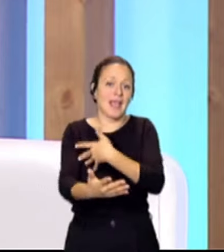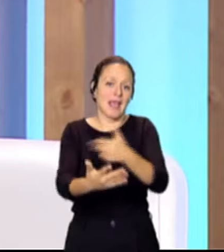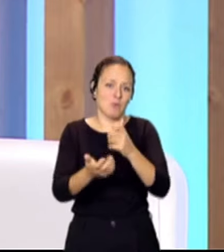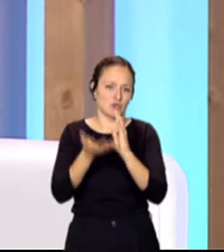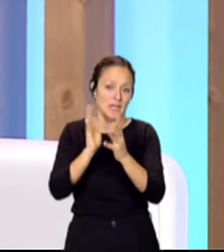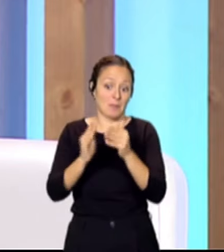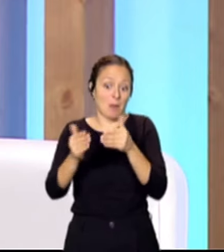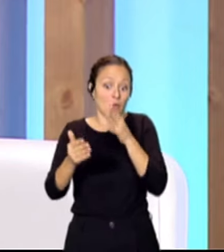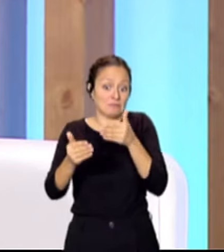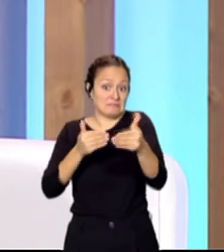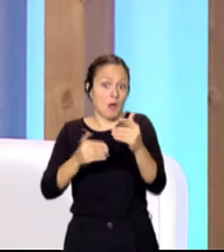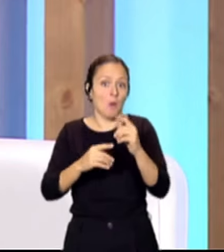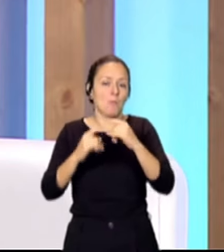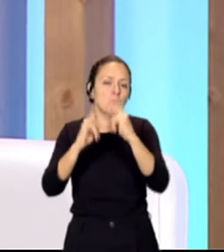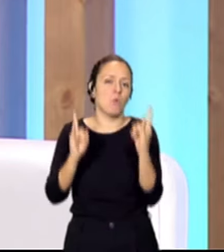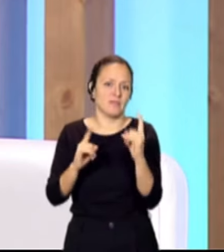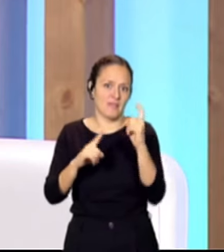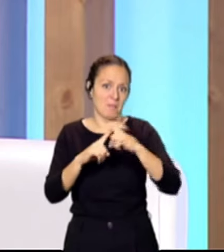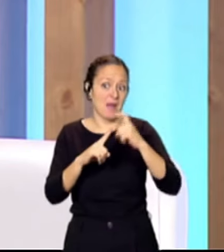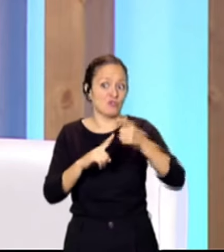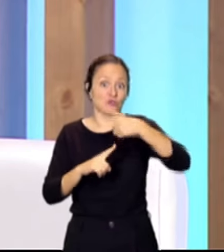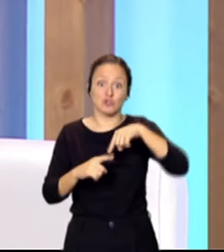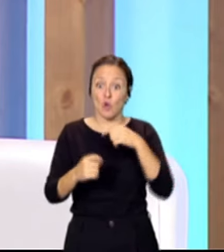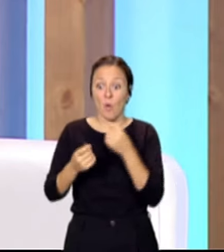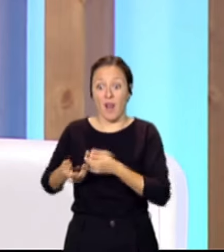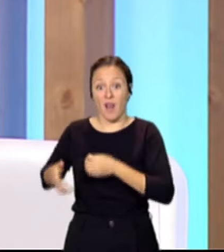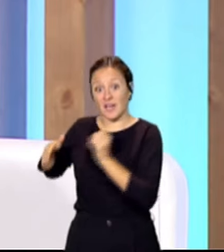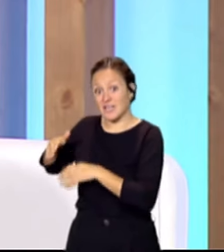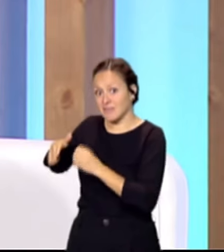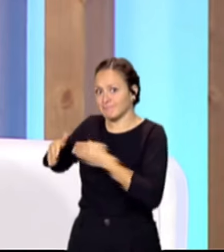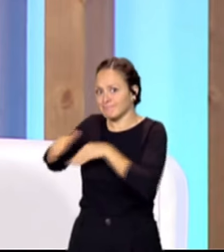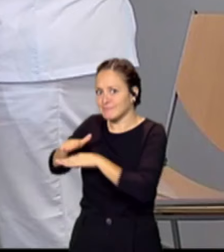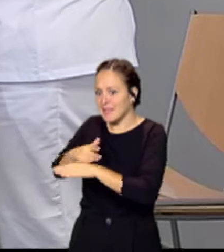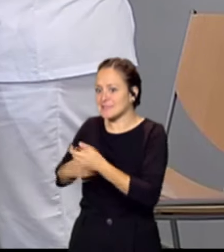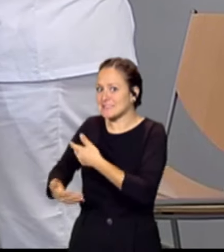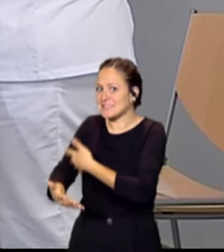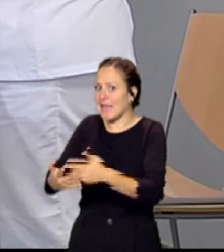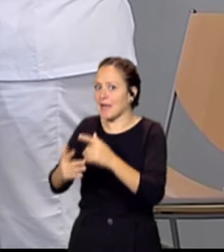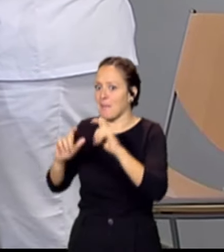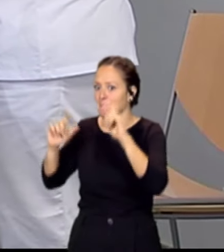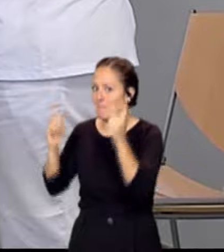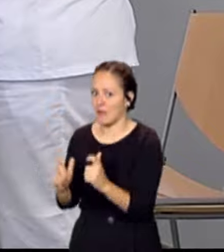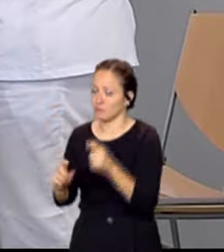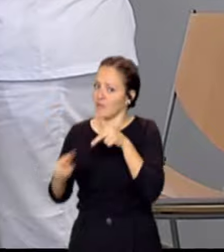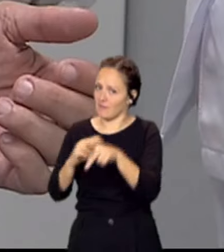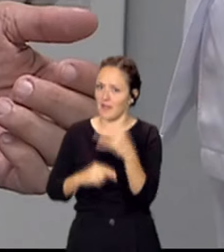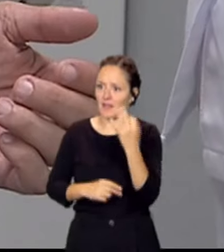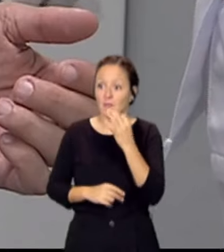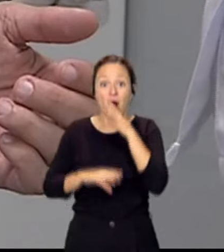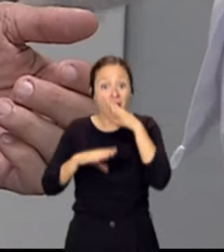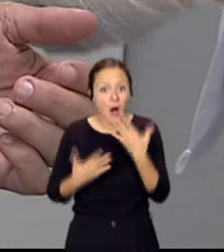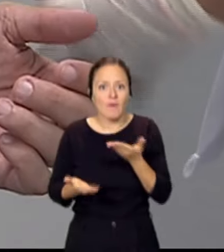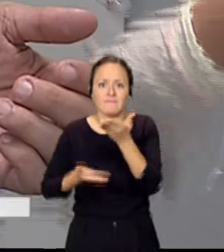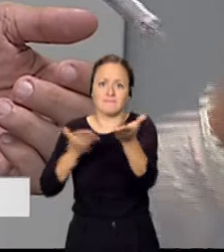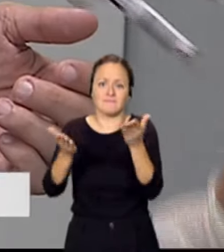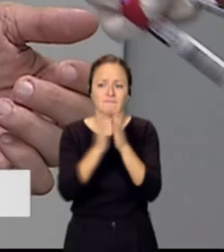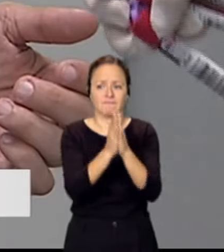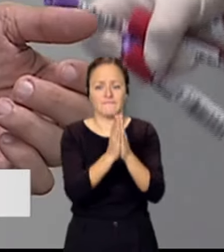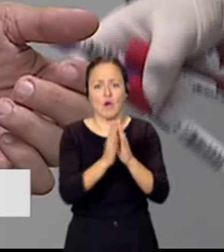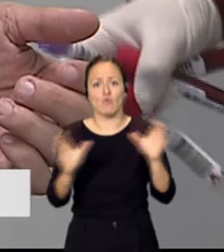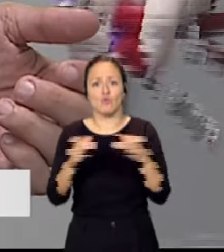mayo hay que Evitar que las reservas de sangre disminuyan en esta fecha y ahora mismo eh demandan sangre de los